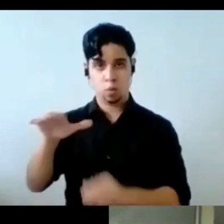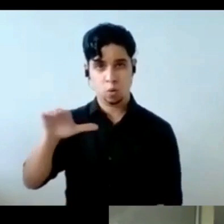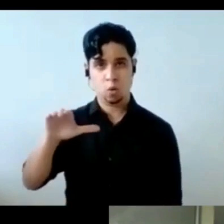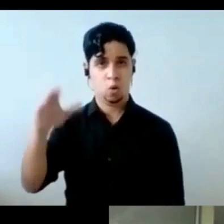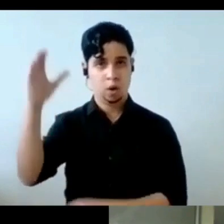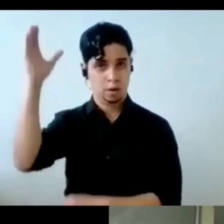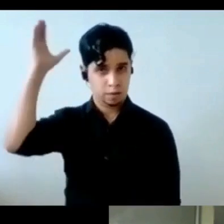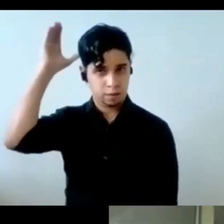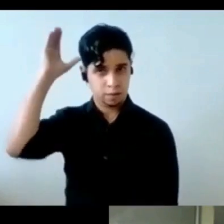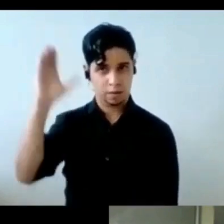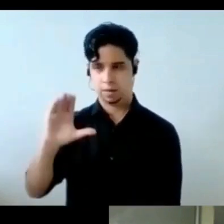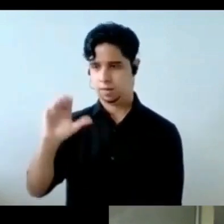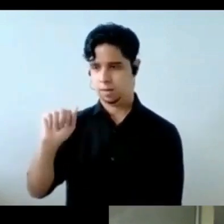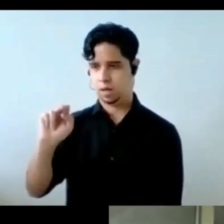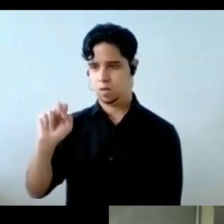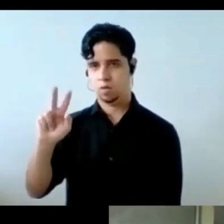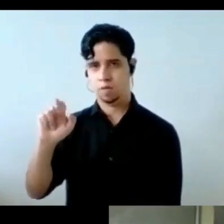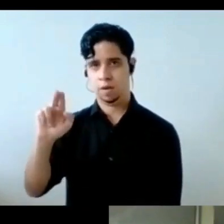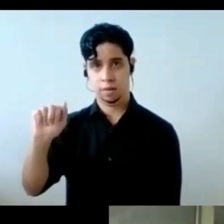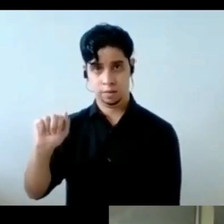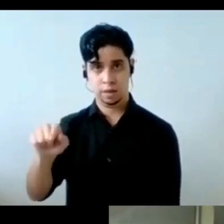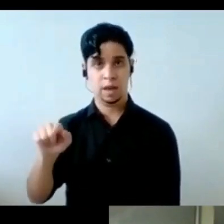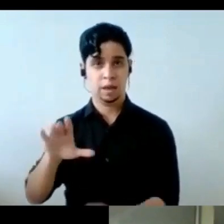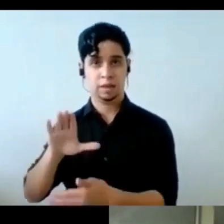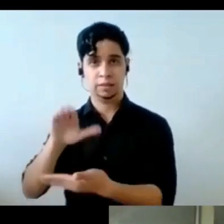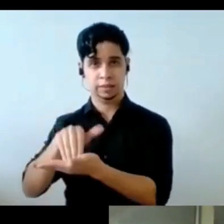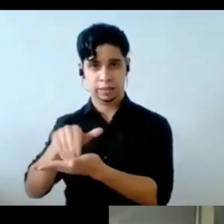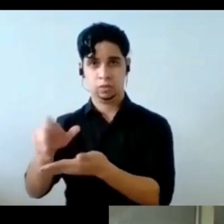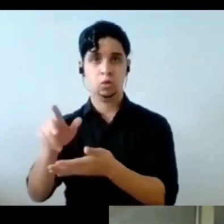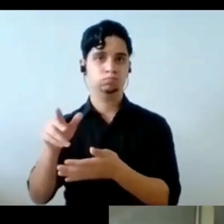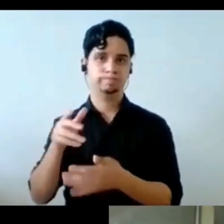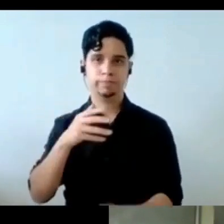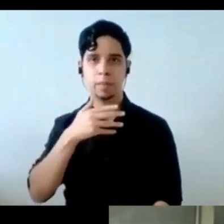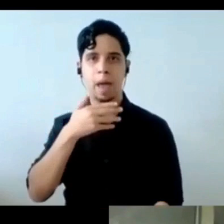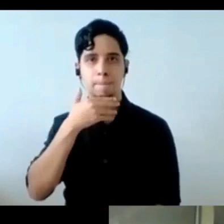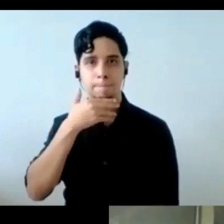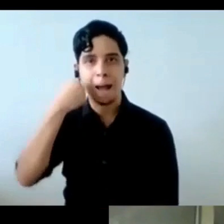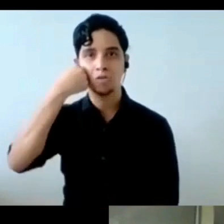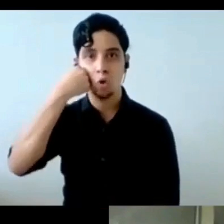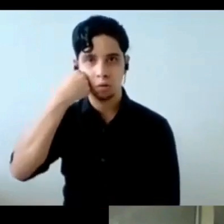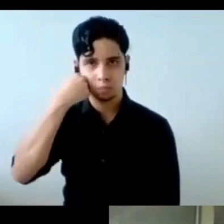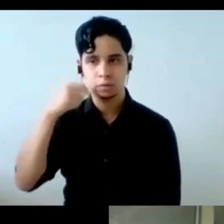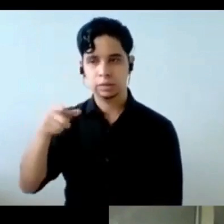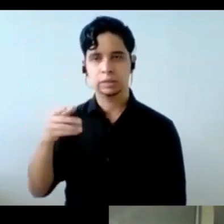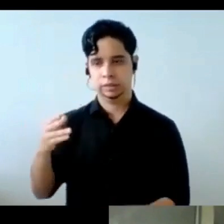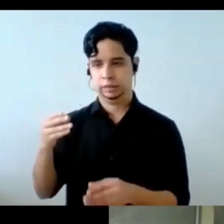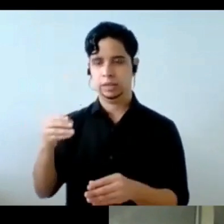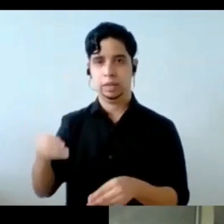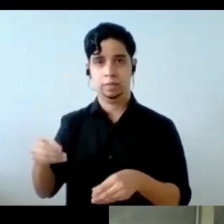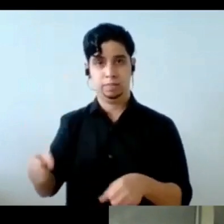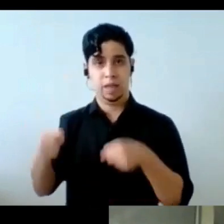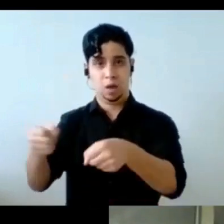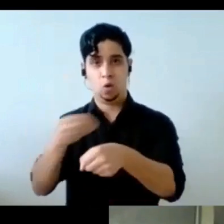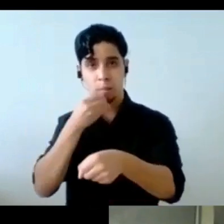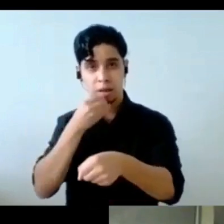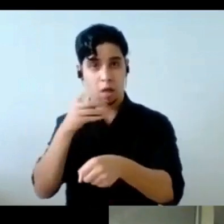los chicos más grandes. O sea, el Centro para Personas de Edad Avanzada entregan almuerzos en el hogar,